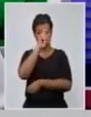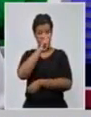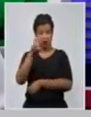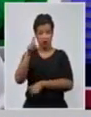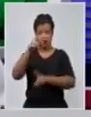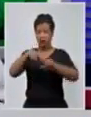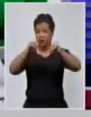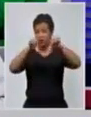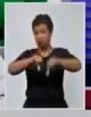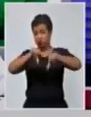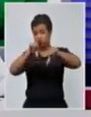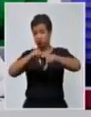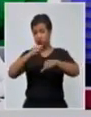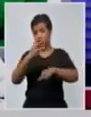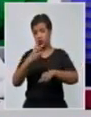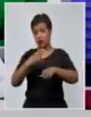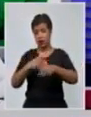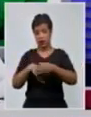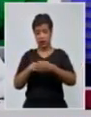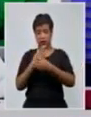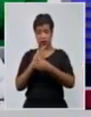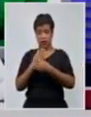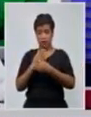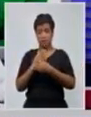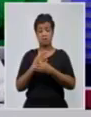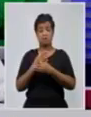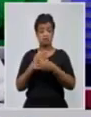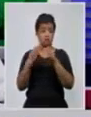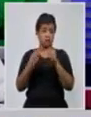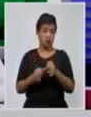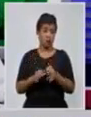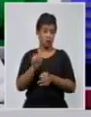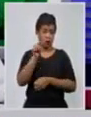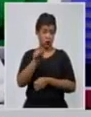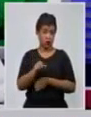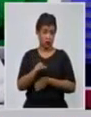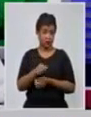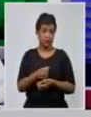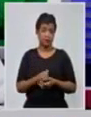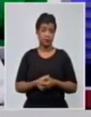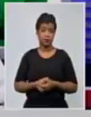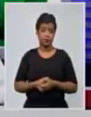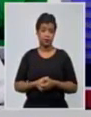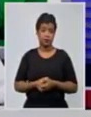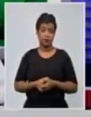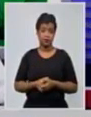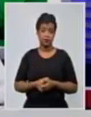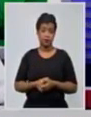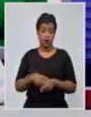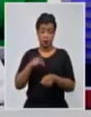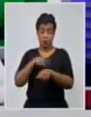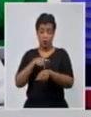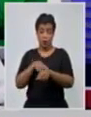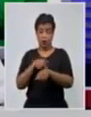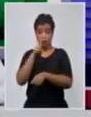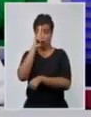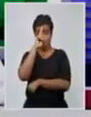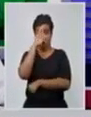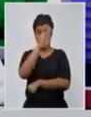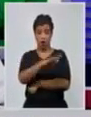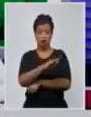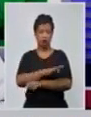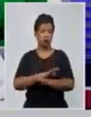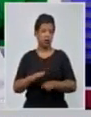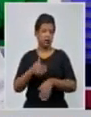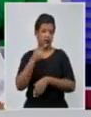la terapia intensiva de 3 días, pues realmente desde el momento del ingreso ya